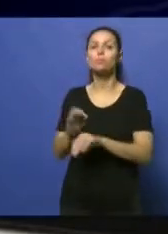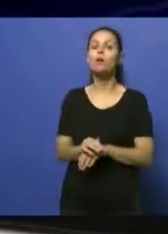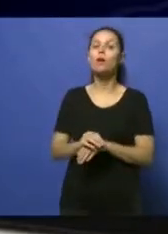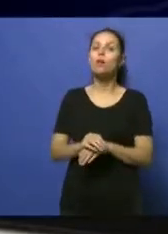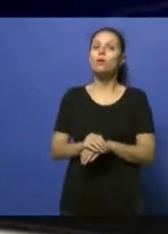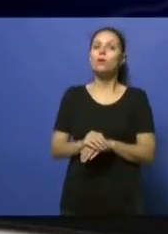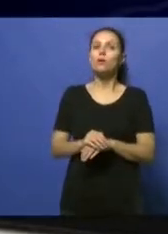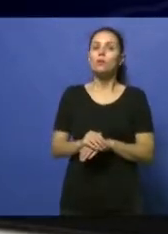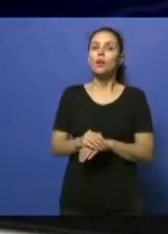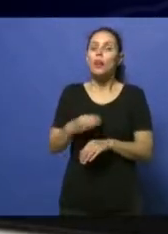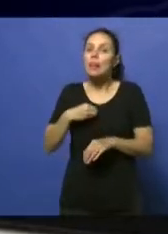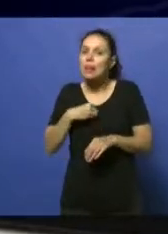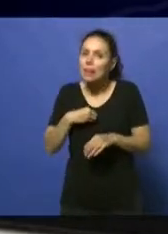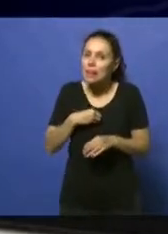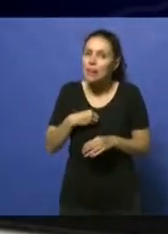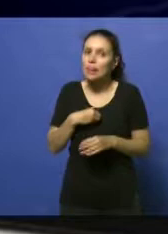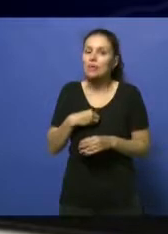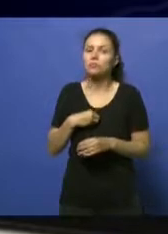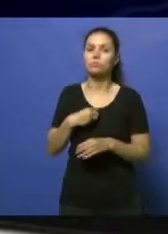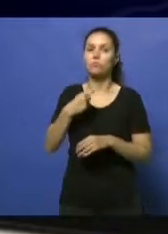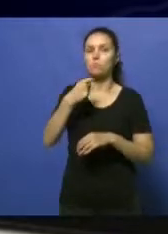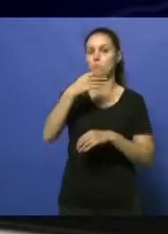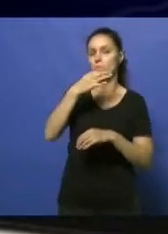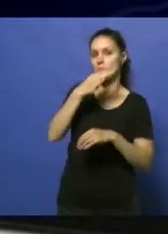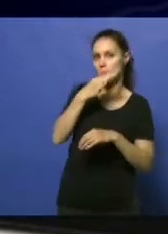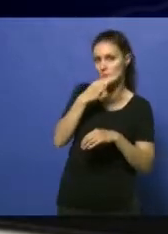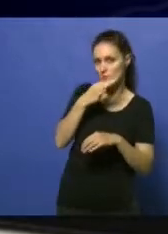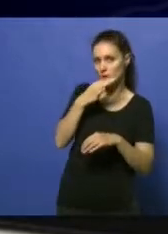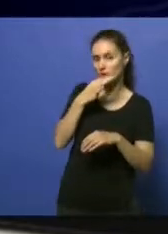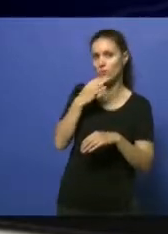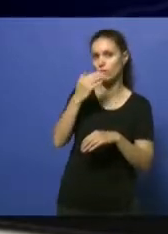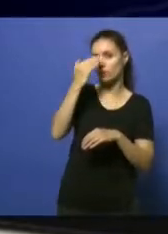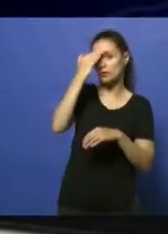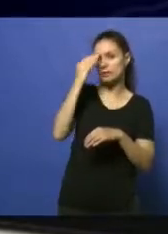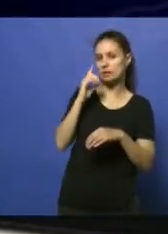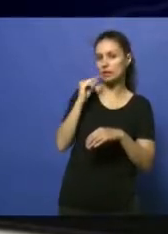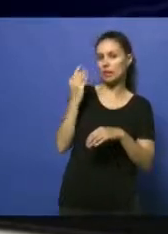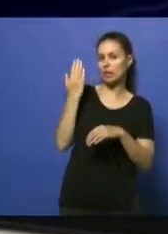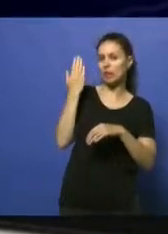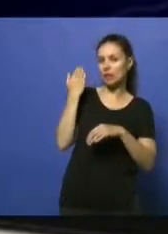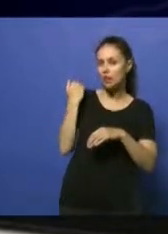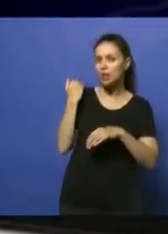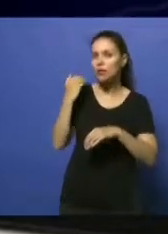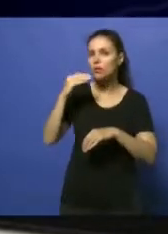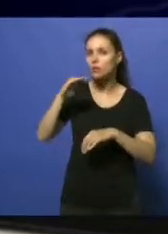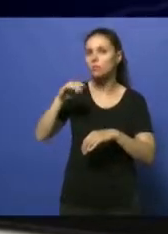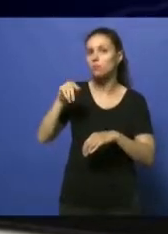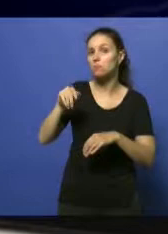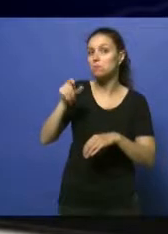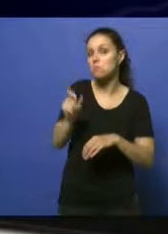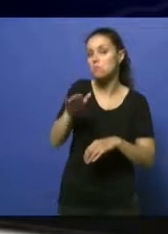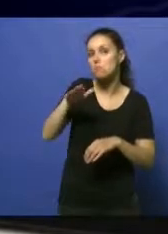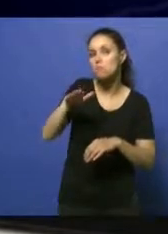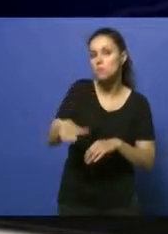tiempo, lamentablemente, por ejemplo, hace no más de 15 días atrás, un nene electrocutado de forma